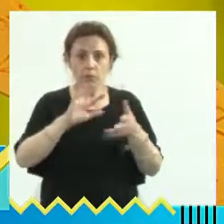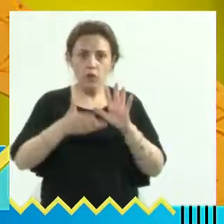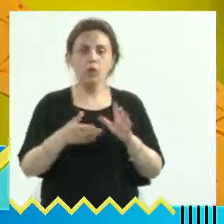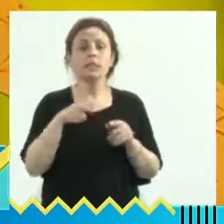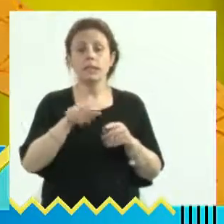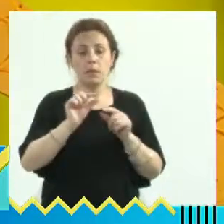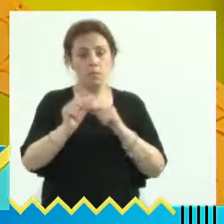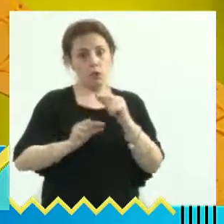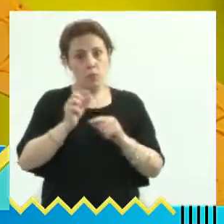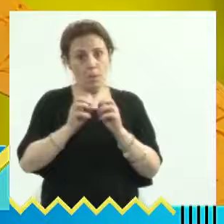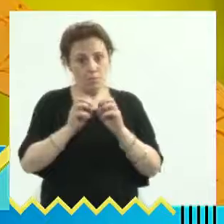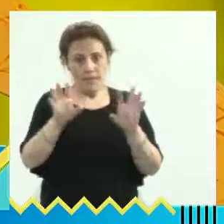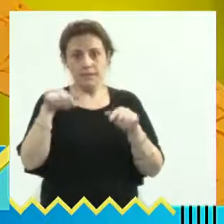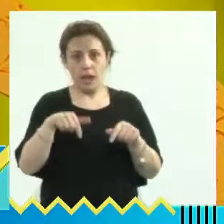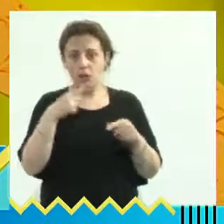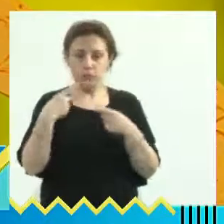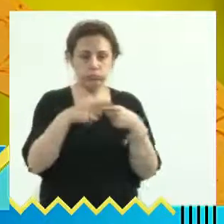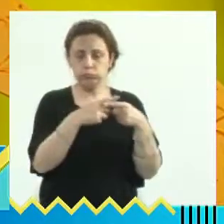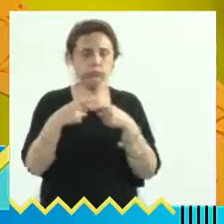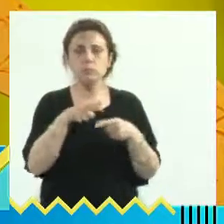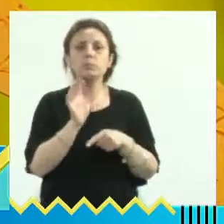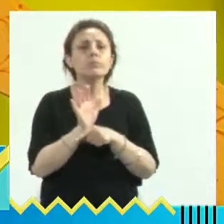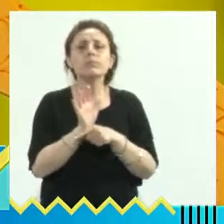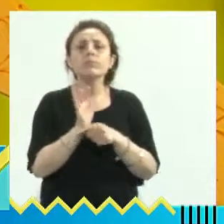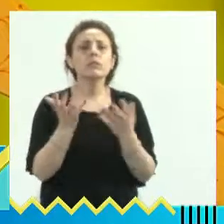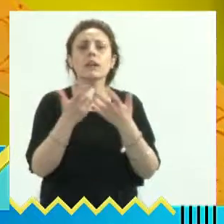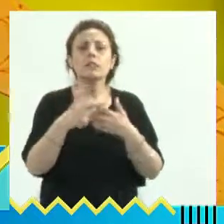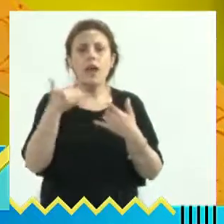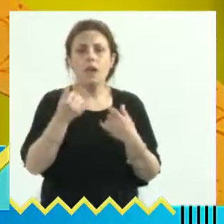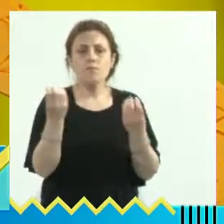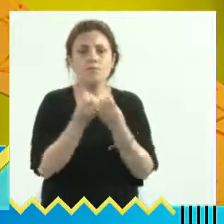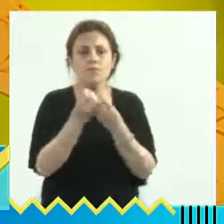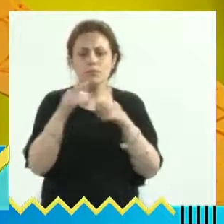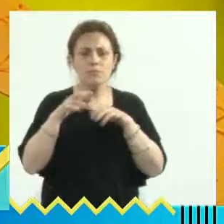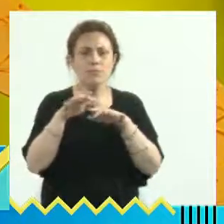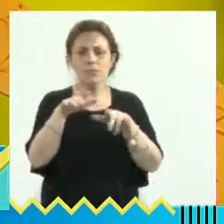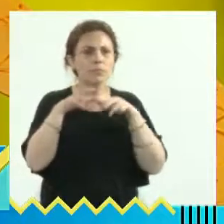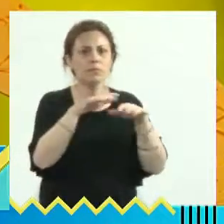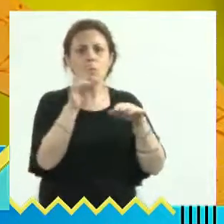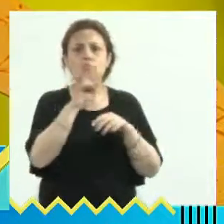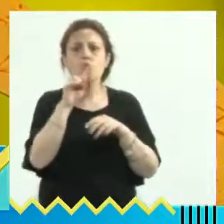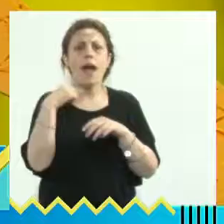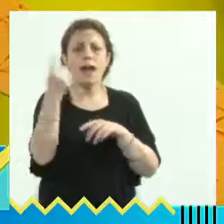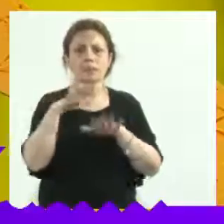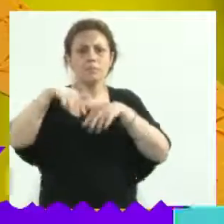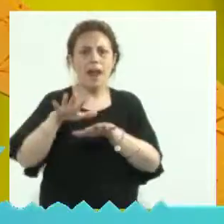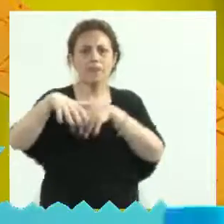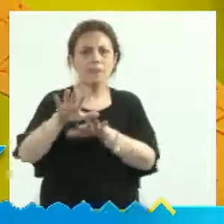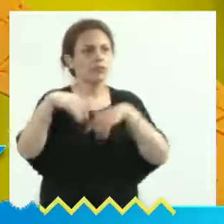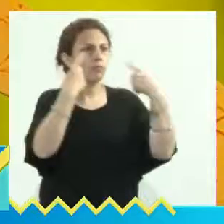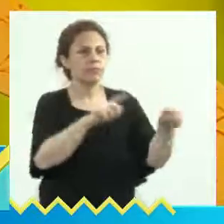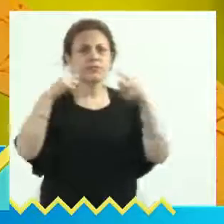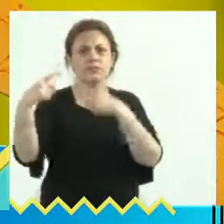está empezando a discutir en la legislatura tiene que ver con el gran movimiento de mujeres que salió a las calles a pelear por sus derechos, que instaló una